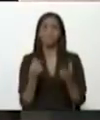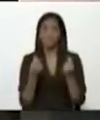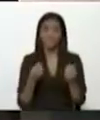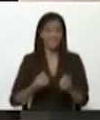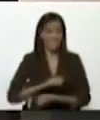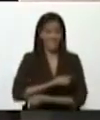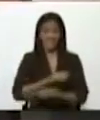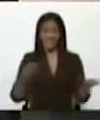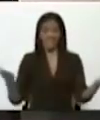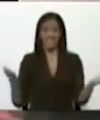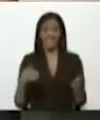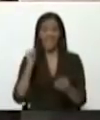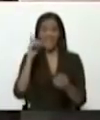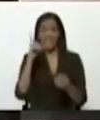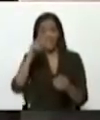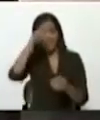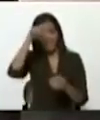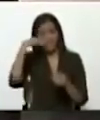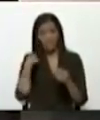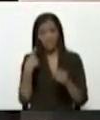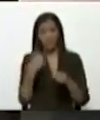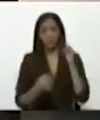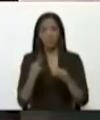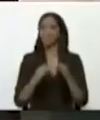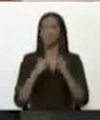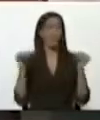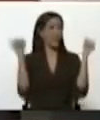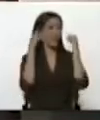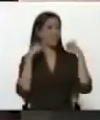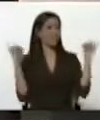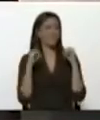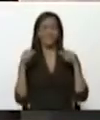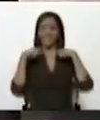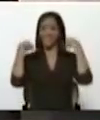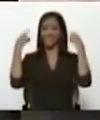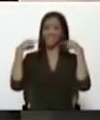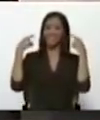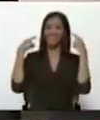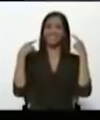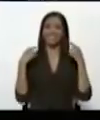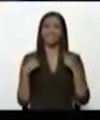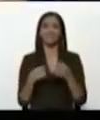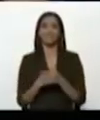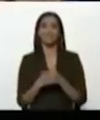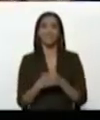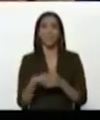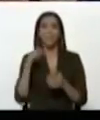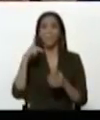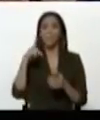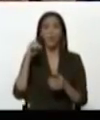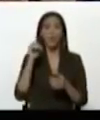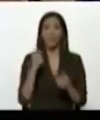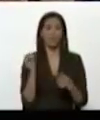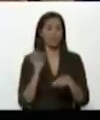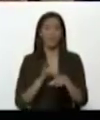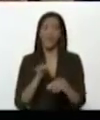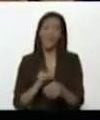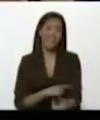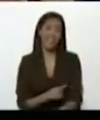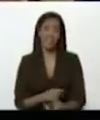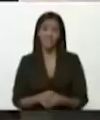cayendo en Acción Democrática y Primero Justicia, todo el mundo estuviera feliz. Fueron felices. Fueron felices todos. Patricia Poleo no te tocaría, hermano.